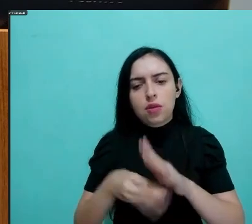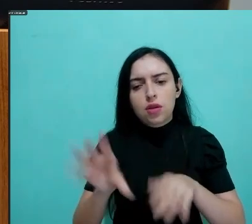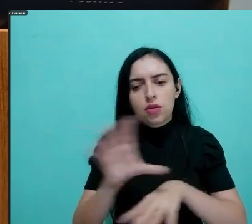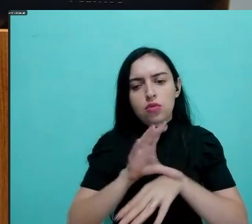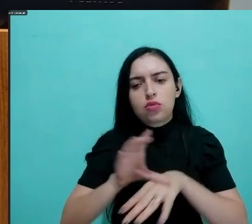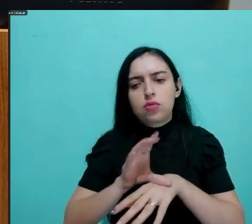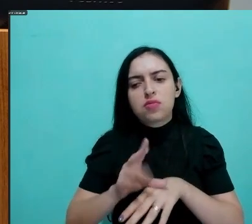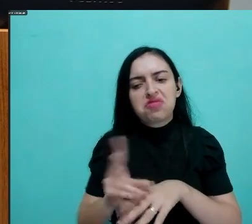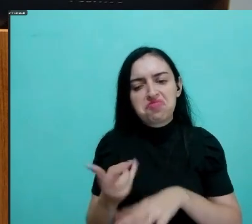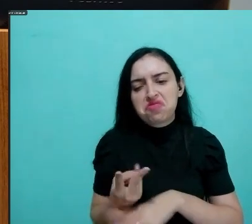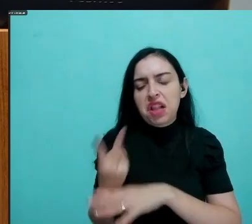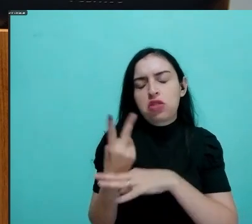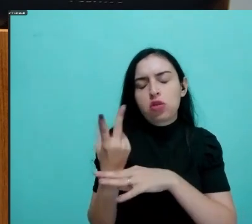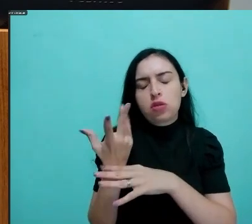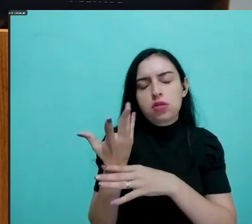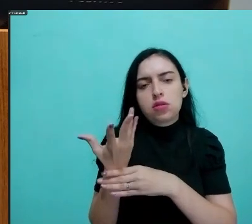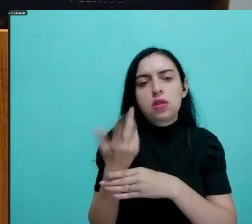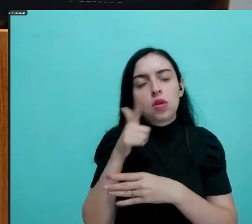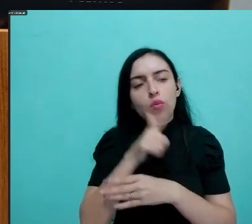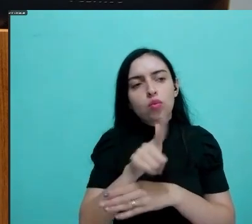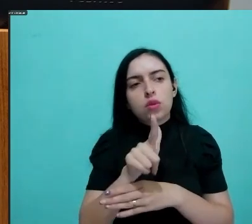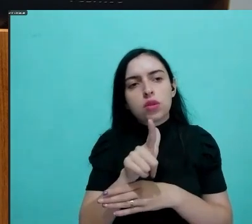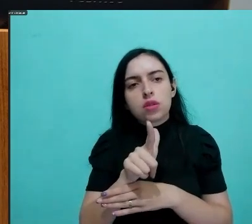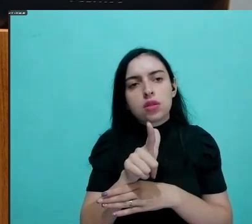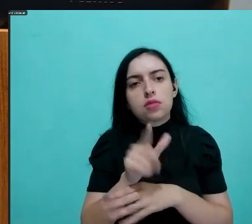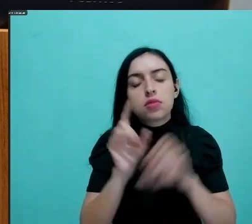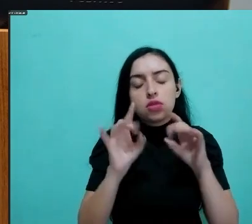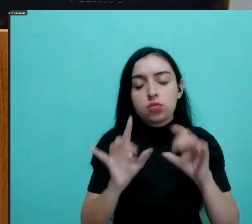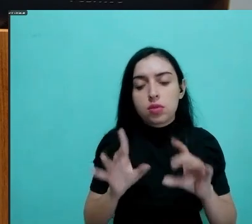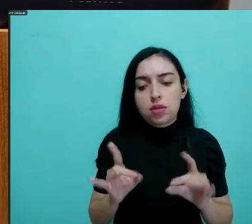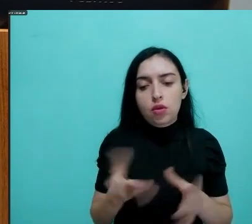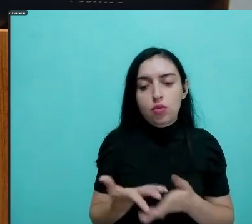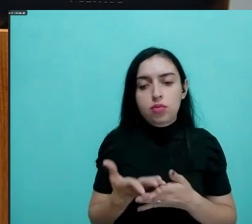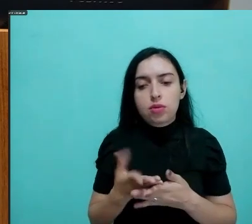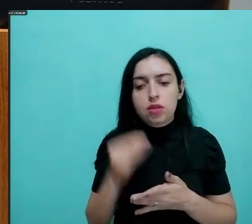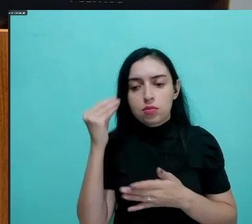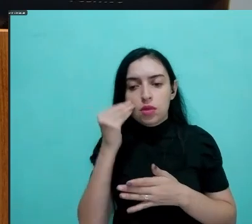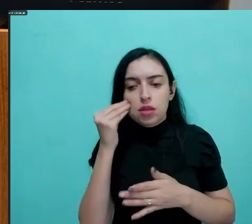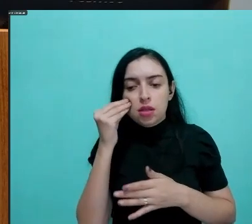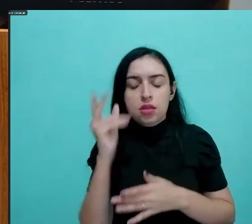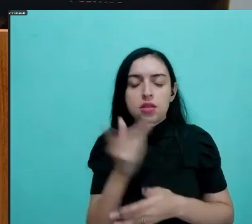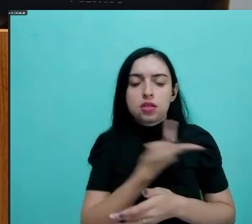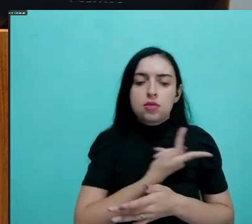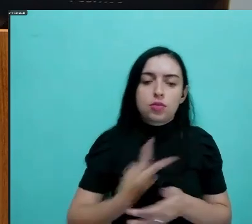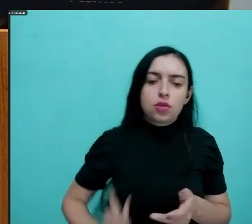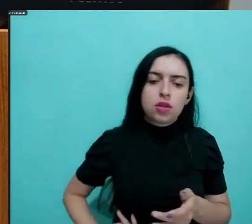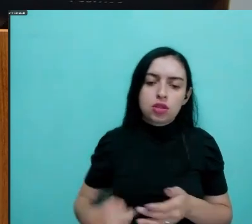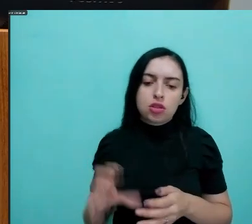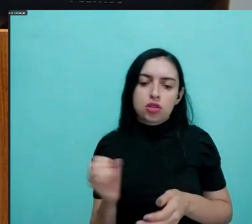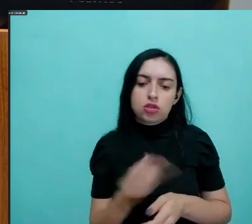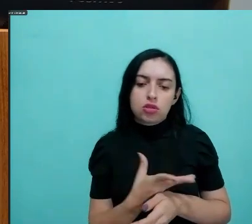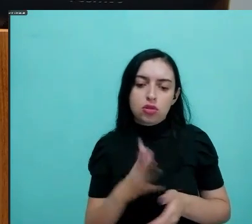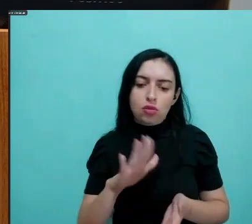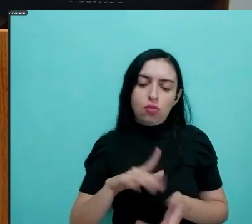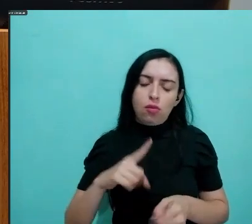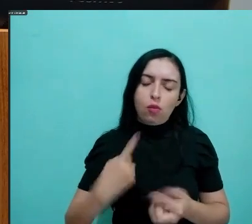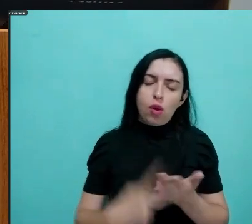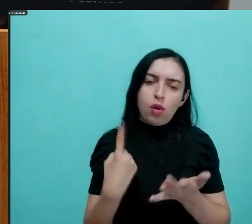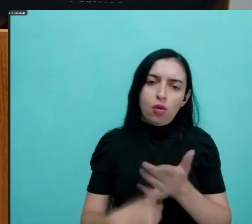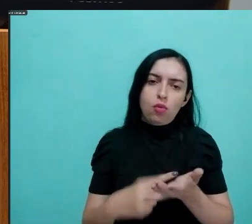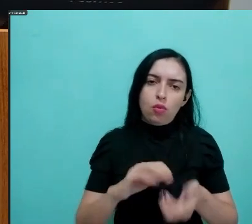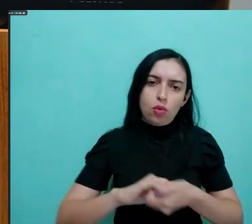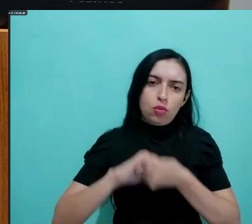difícil. Y conseguir, en especial en las circunstancias políticas actuales, un acuerdo entre